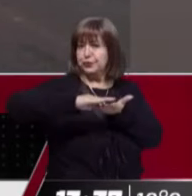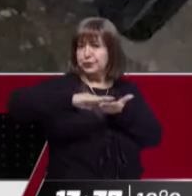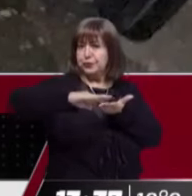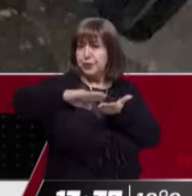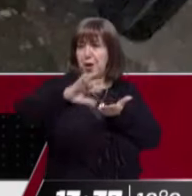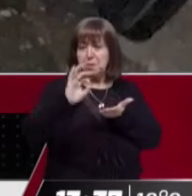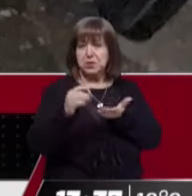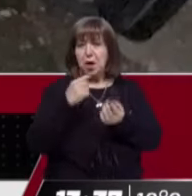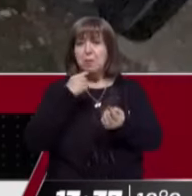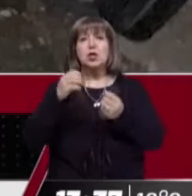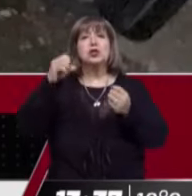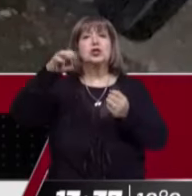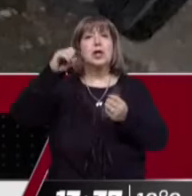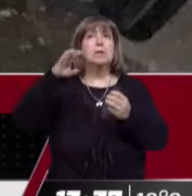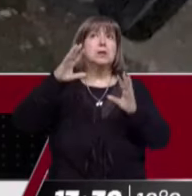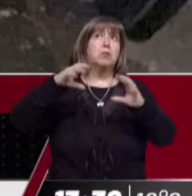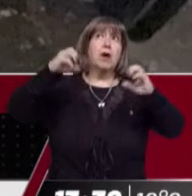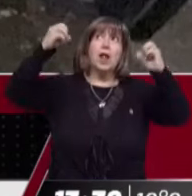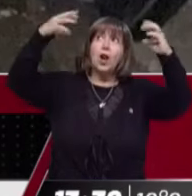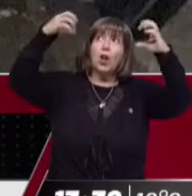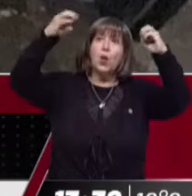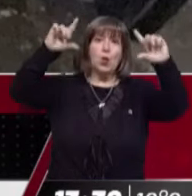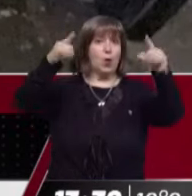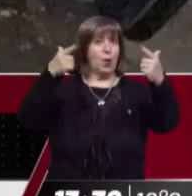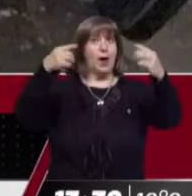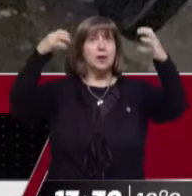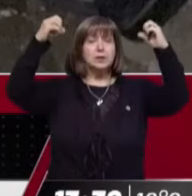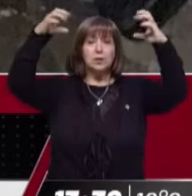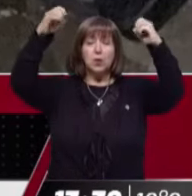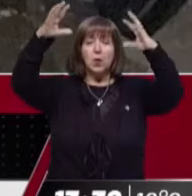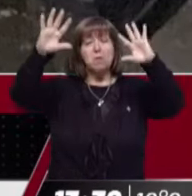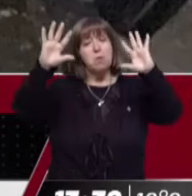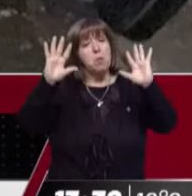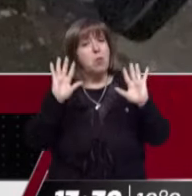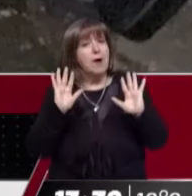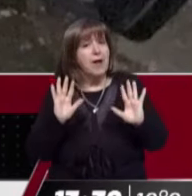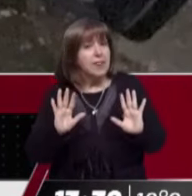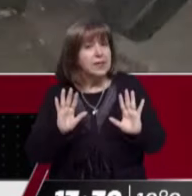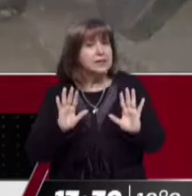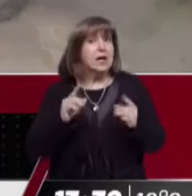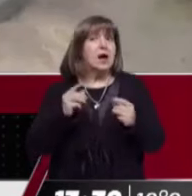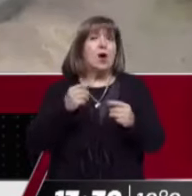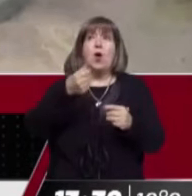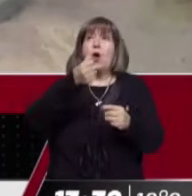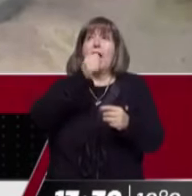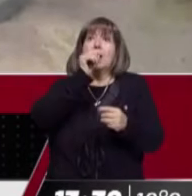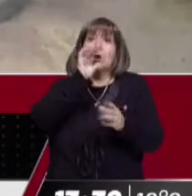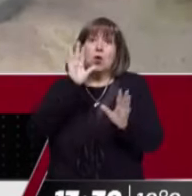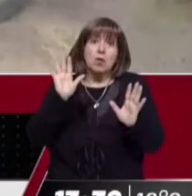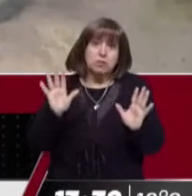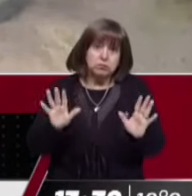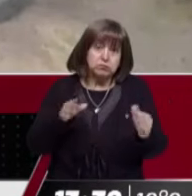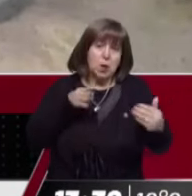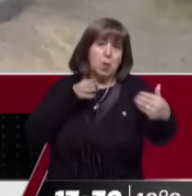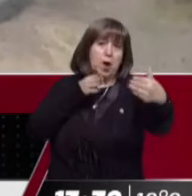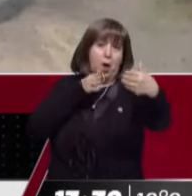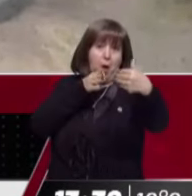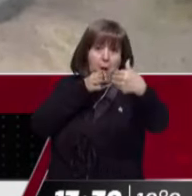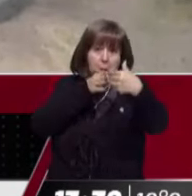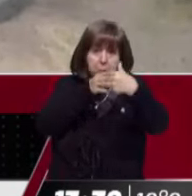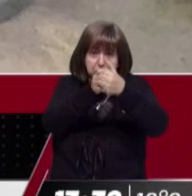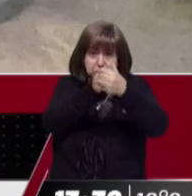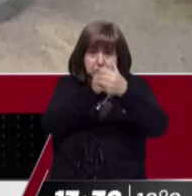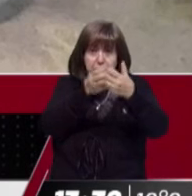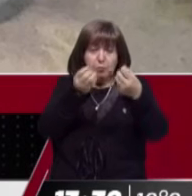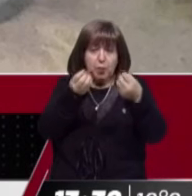que hay poca iluminación y puede ser uno de los factores, tal vez menores, que atribuyen a esta situación en particular. Sí, Sergio, te escucho. Lo hablábamos esta